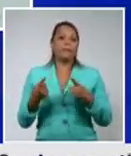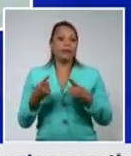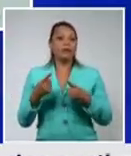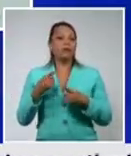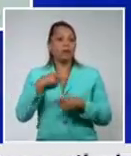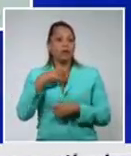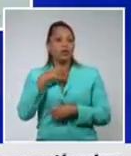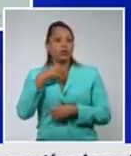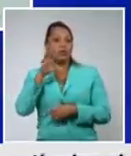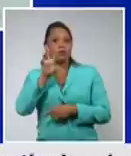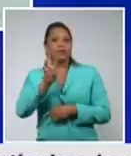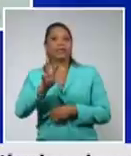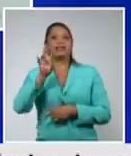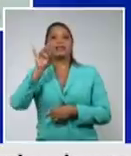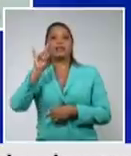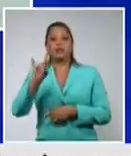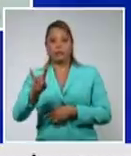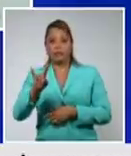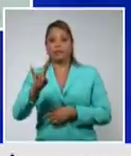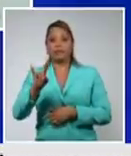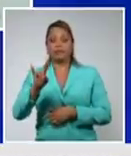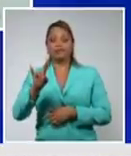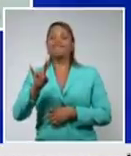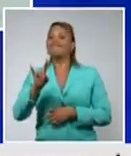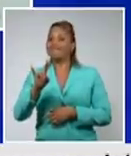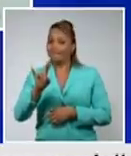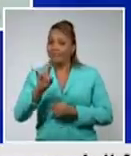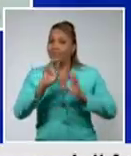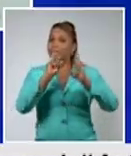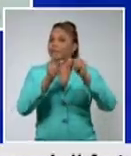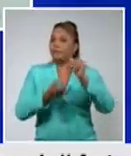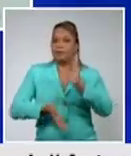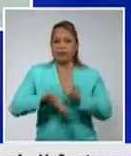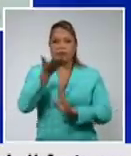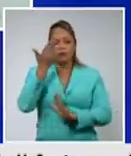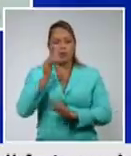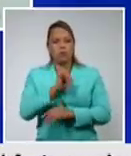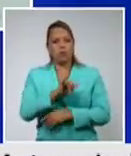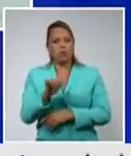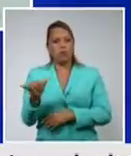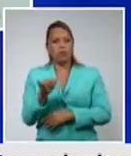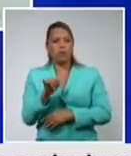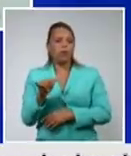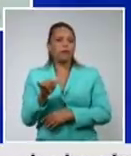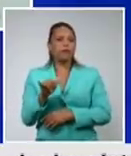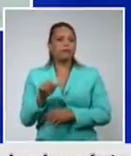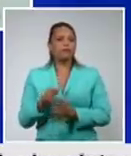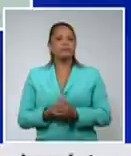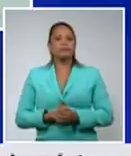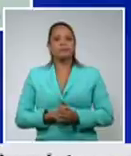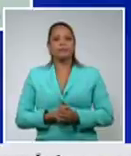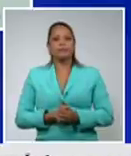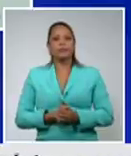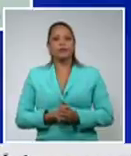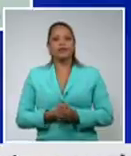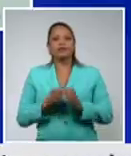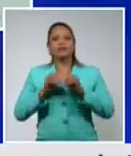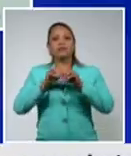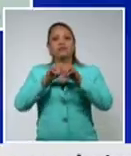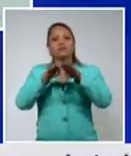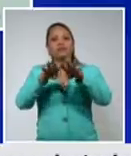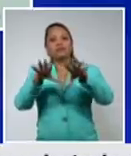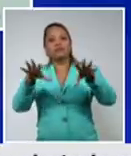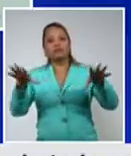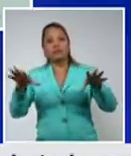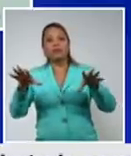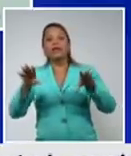39 casos autóctonos, que es una cifra elevada. Además, también con una dispersión